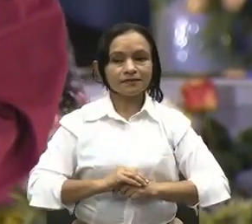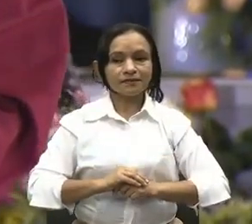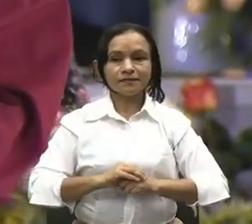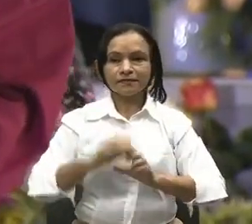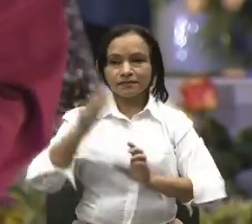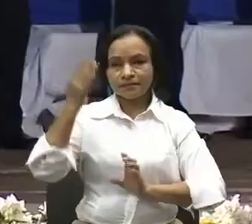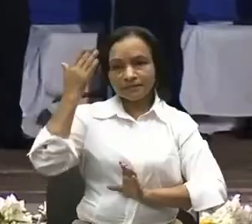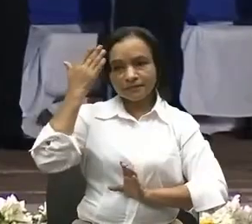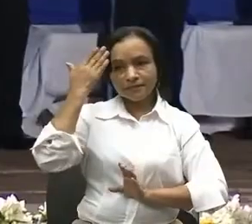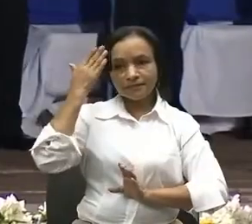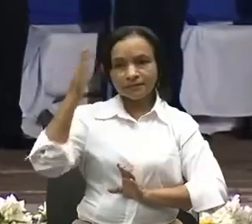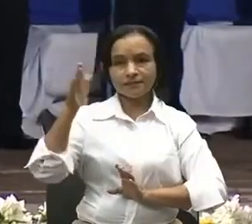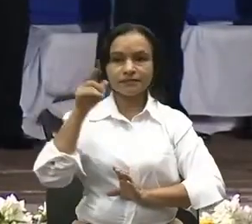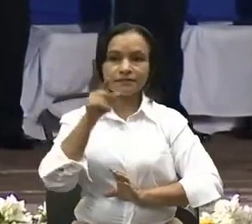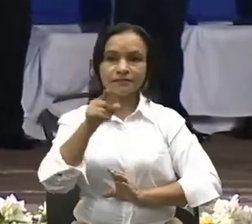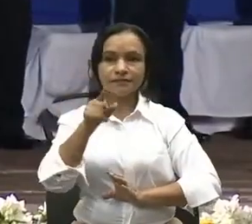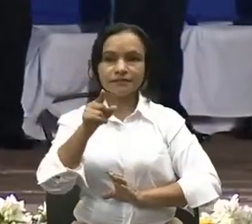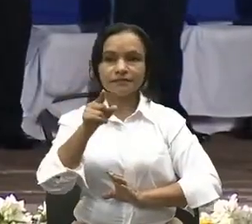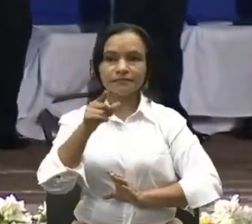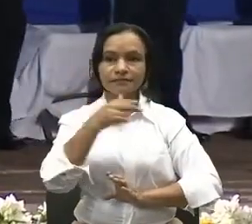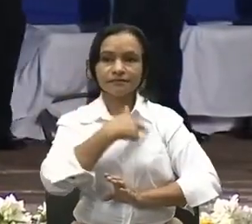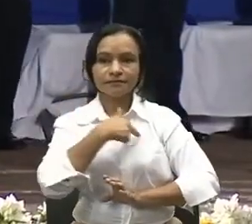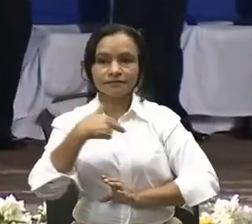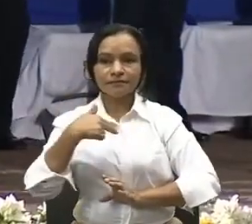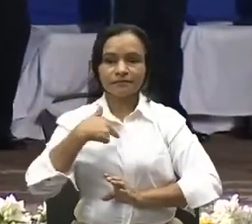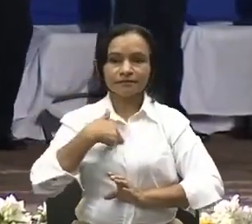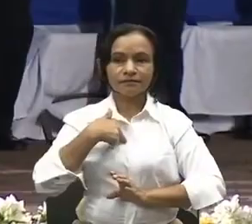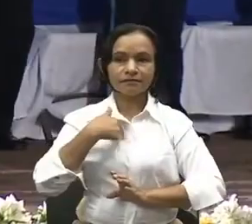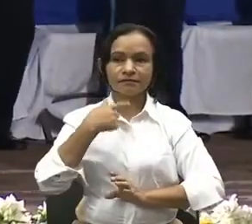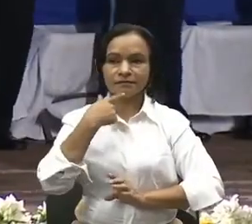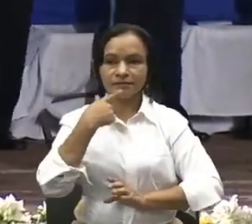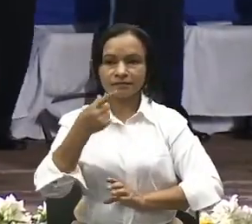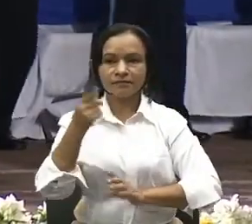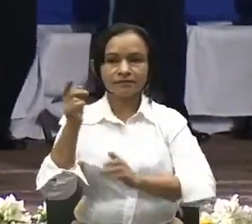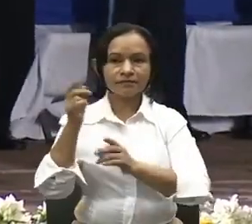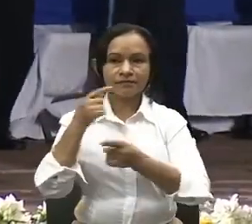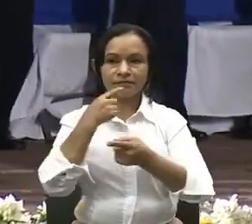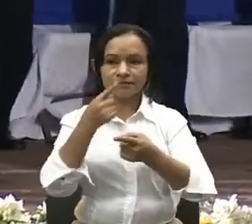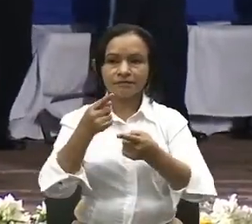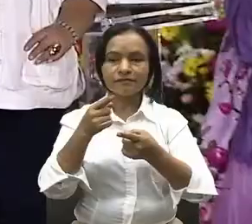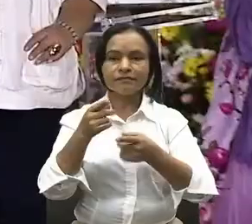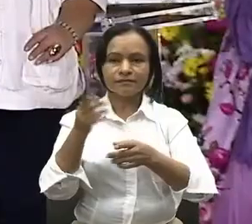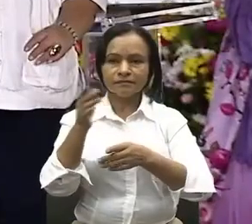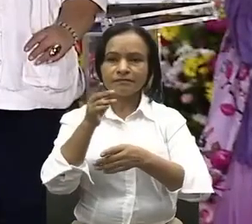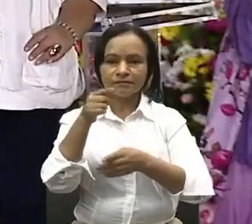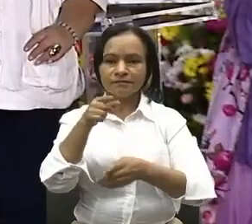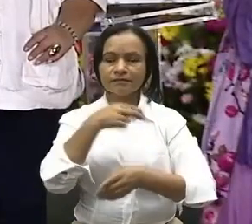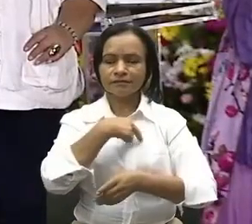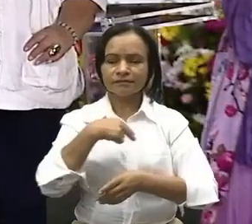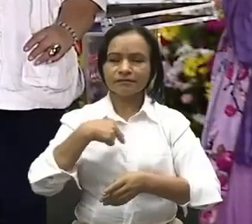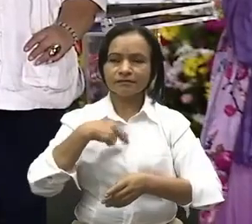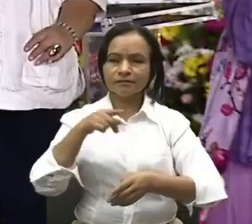sabemos que ahí se manifiestan posiciones, de posiciones.